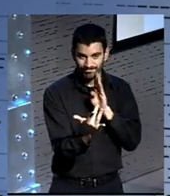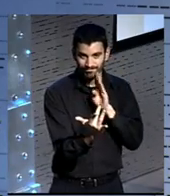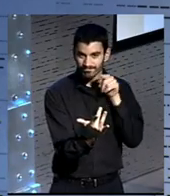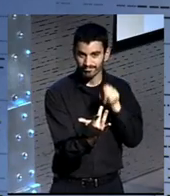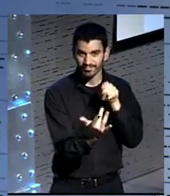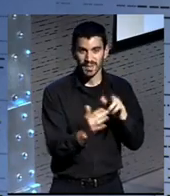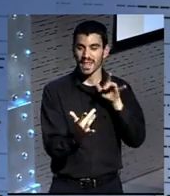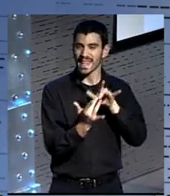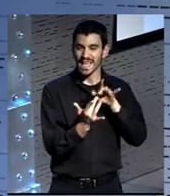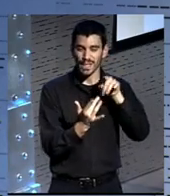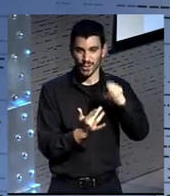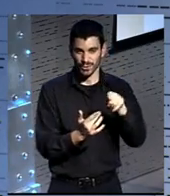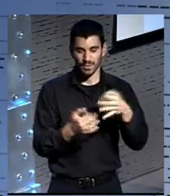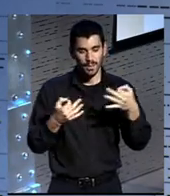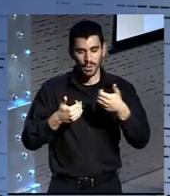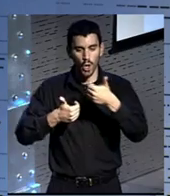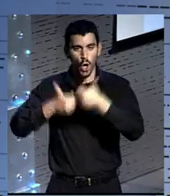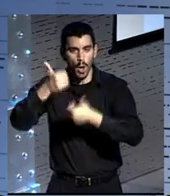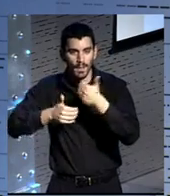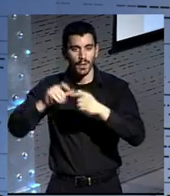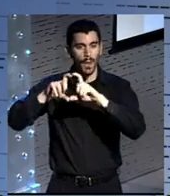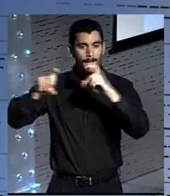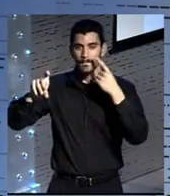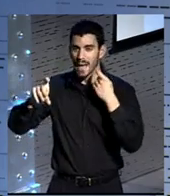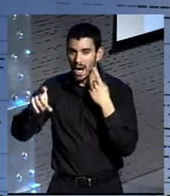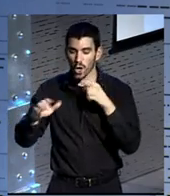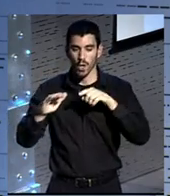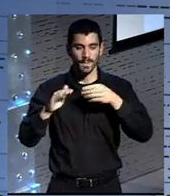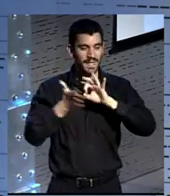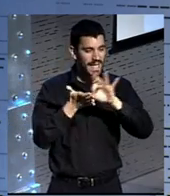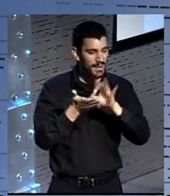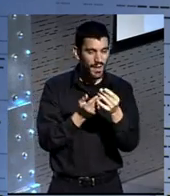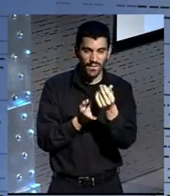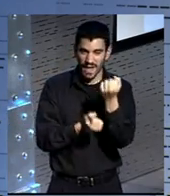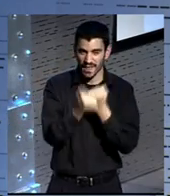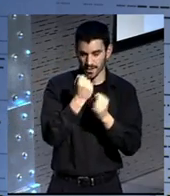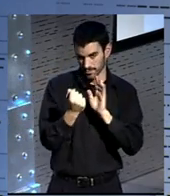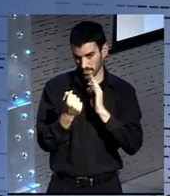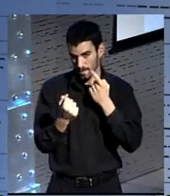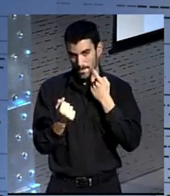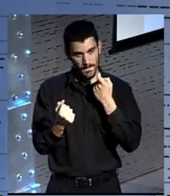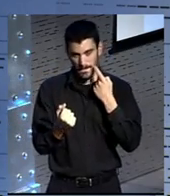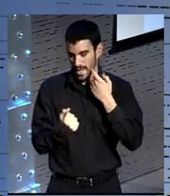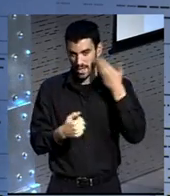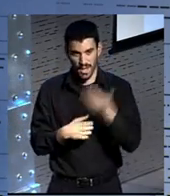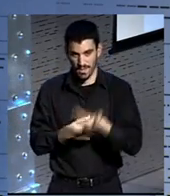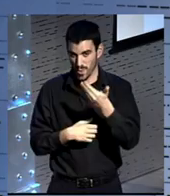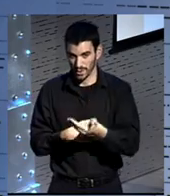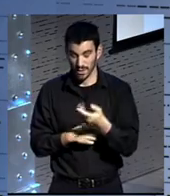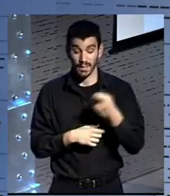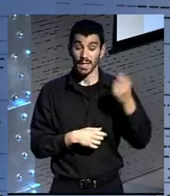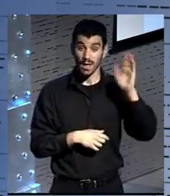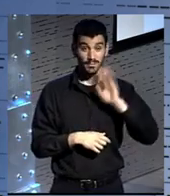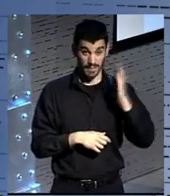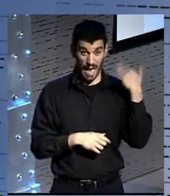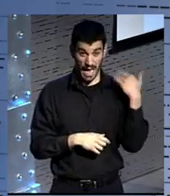las ventajas competitivas en banca y en servicios financieros, pero sobre todo en banca, y al papel central del capital humano,